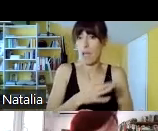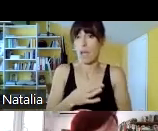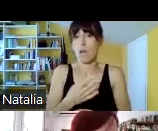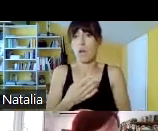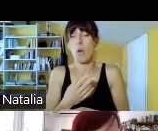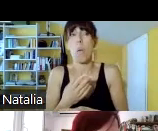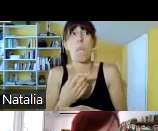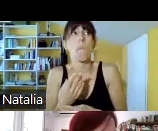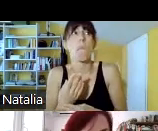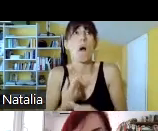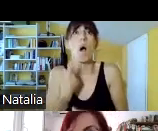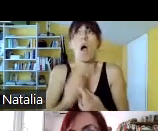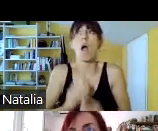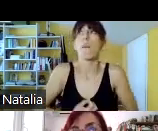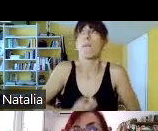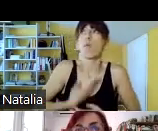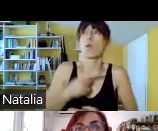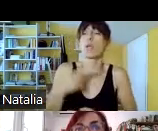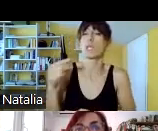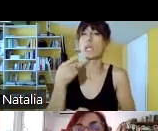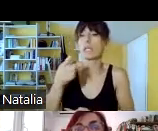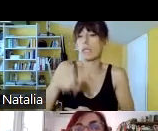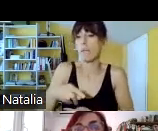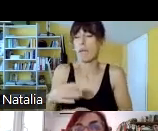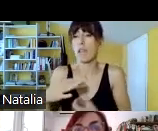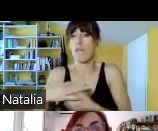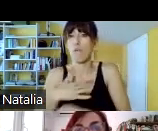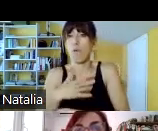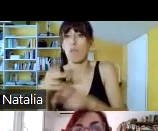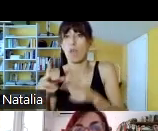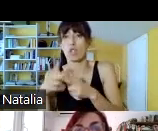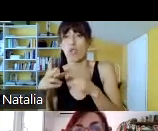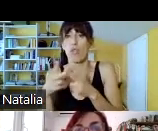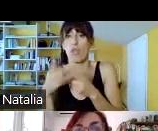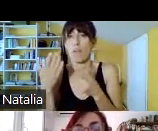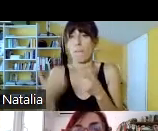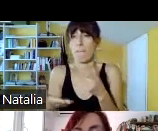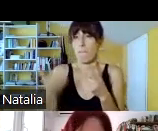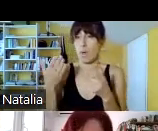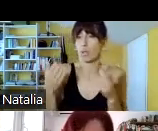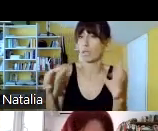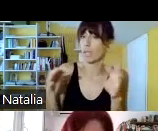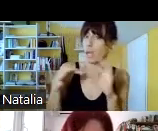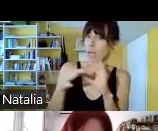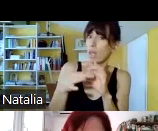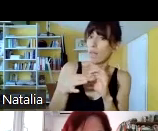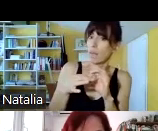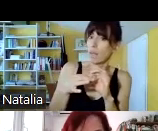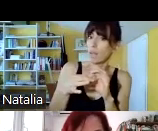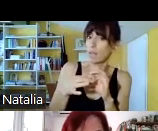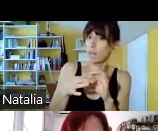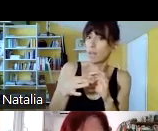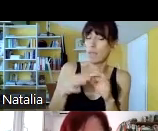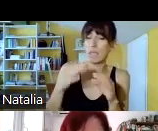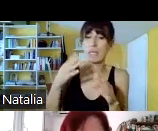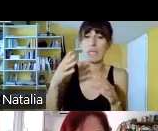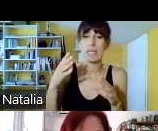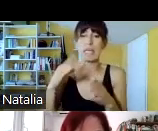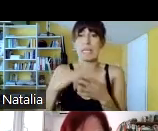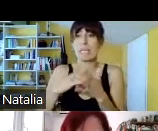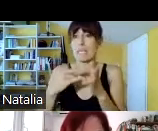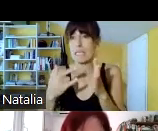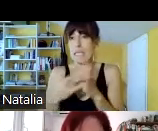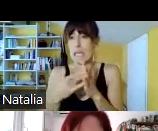pero también hay una influencia social muy importante que tiene que ver con el sostenimiento del sistema y el mantenimiento de